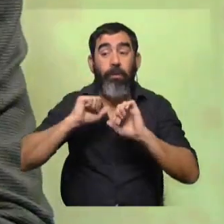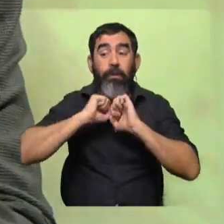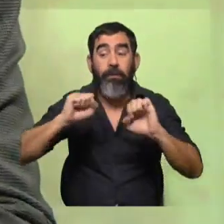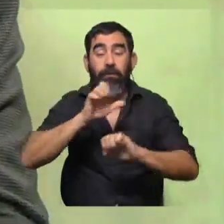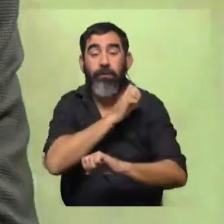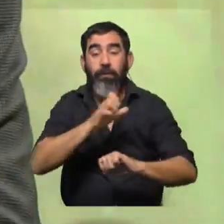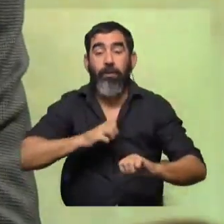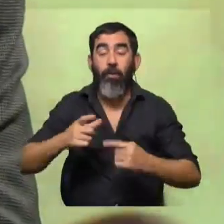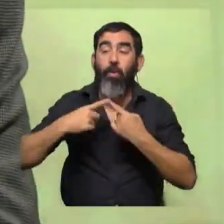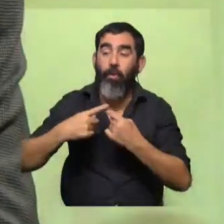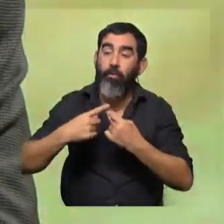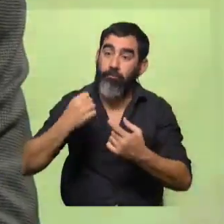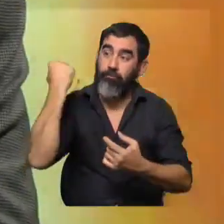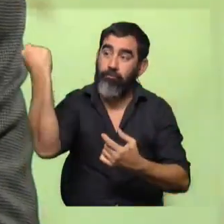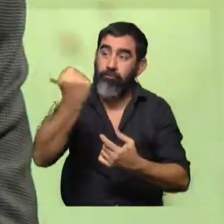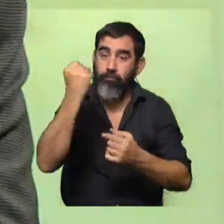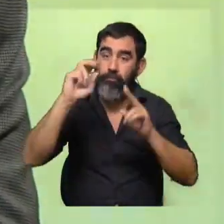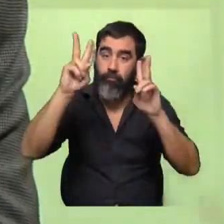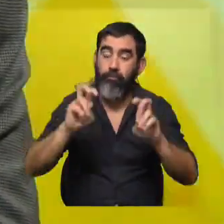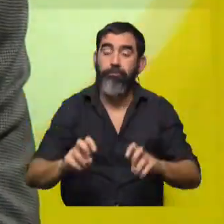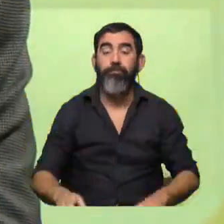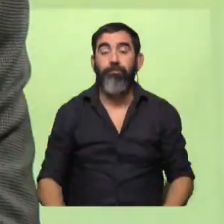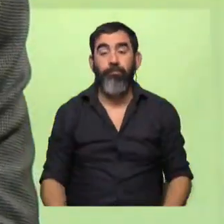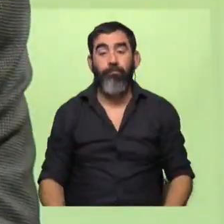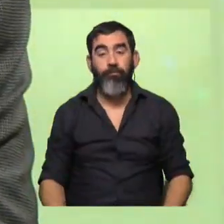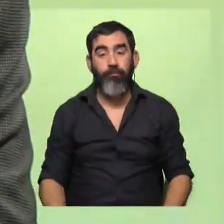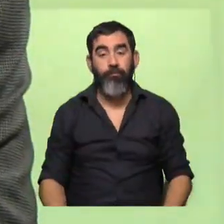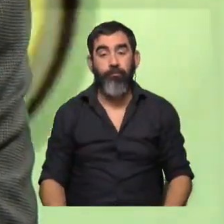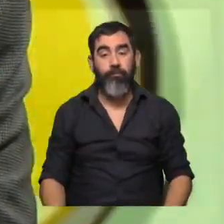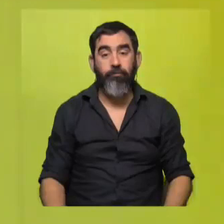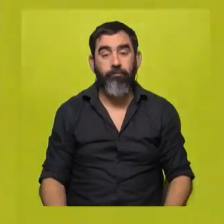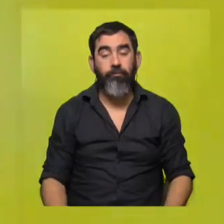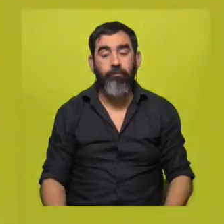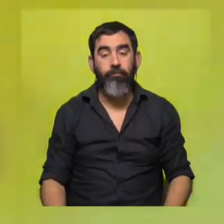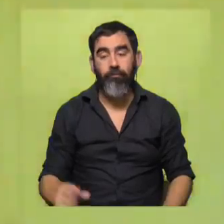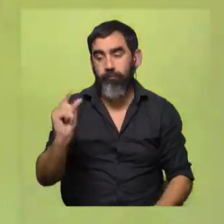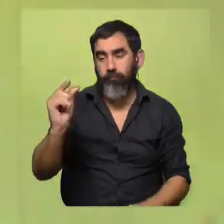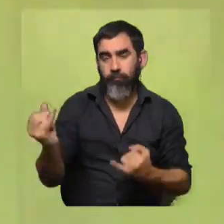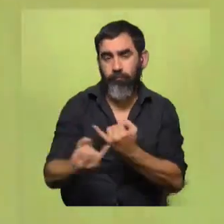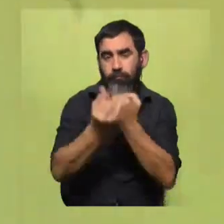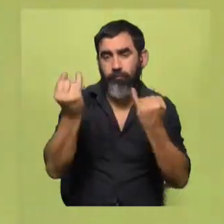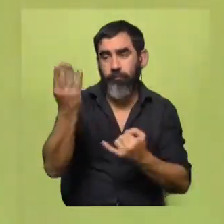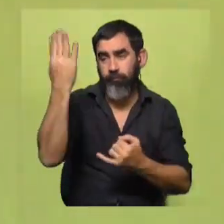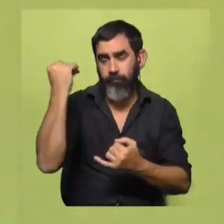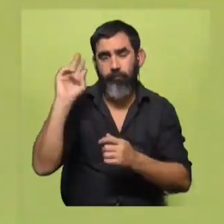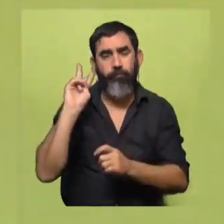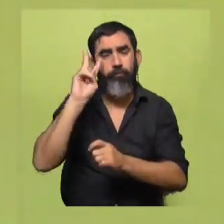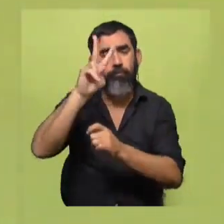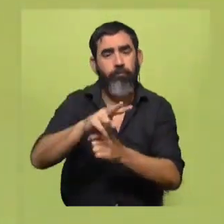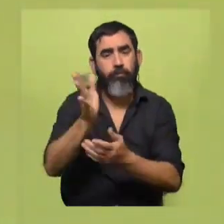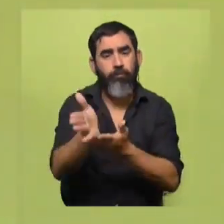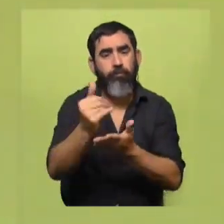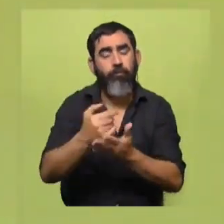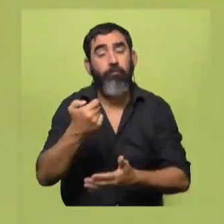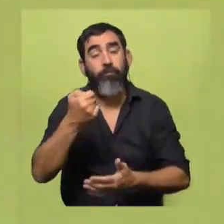que bueno, creo que le da al tema en sí una jerarquía distinta. Hace muy pocos días anduvo por sus pagos, por el departamento